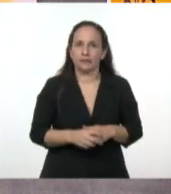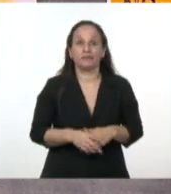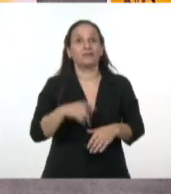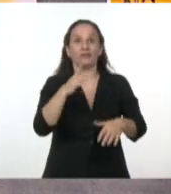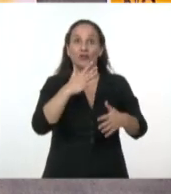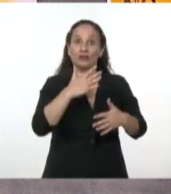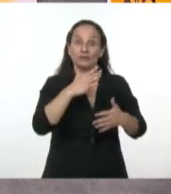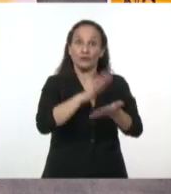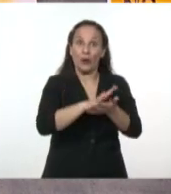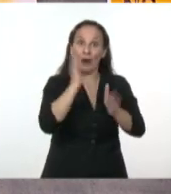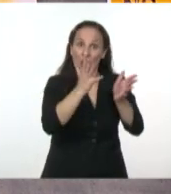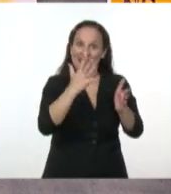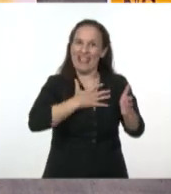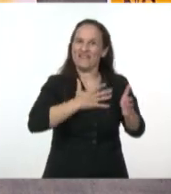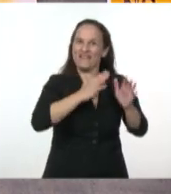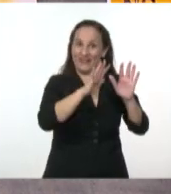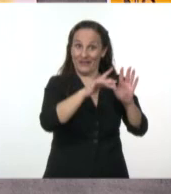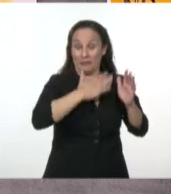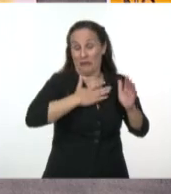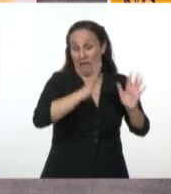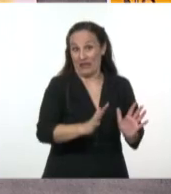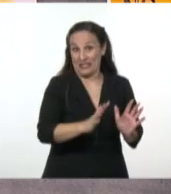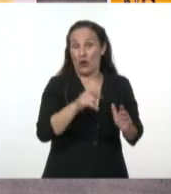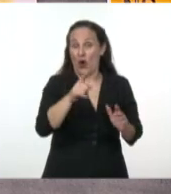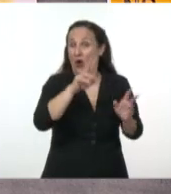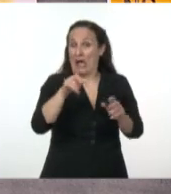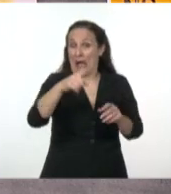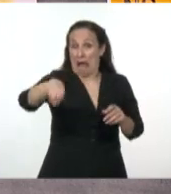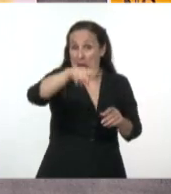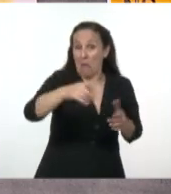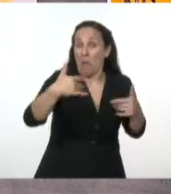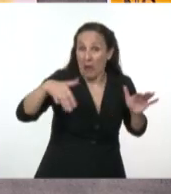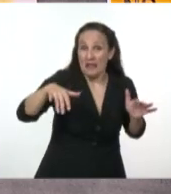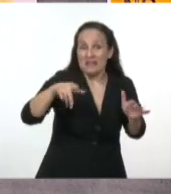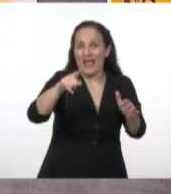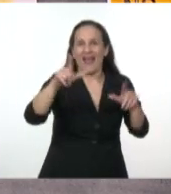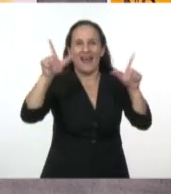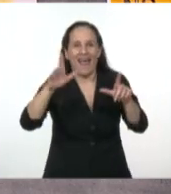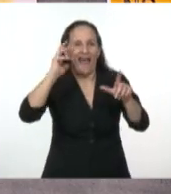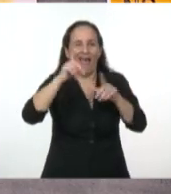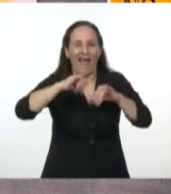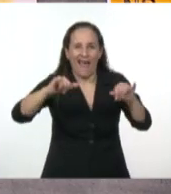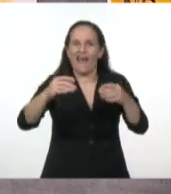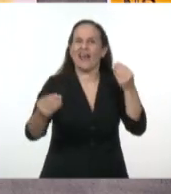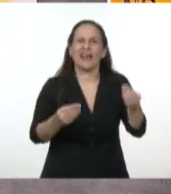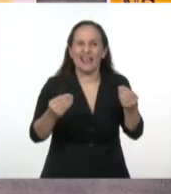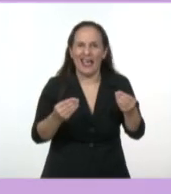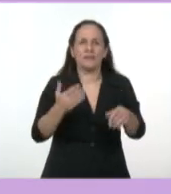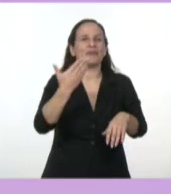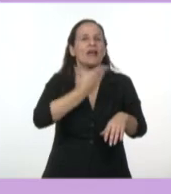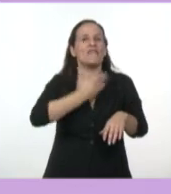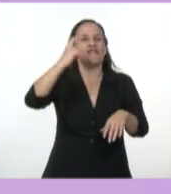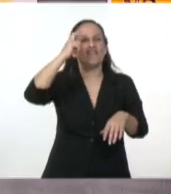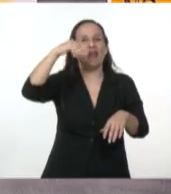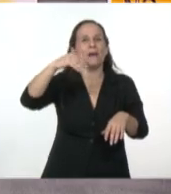física, aparece un concepto fundamental y que quizás los chicos y las chicas lo estuvieron escuchando en los medios de comunicación, sobre todo, que es el concepto de femicidio.